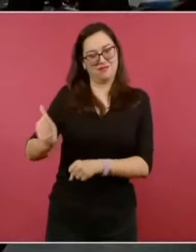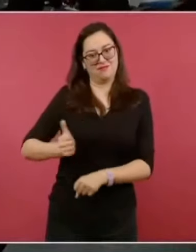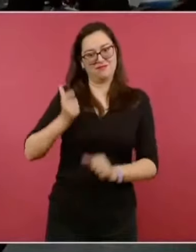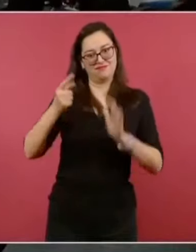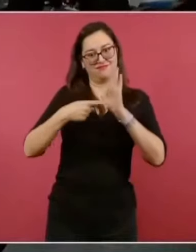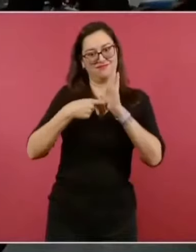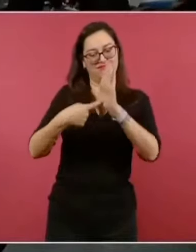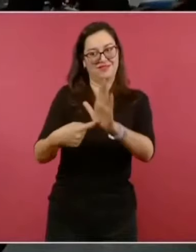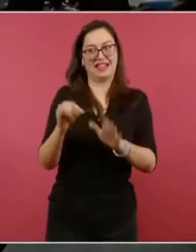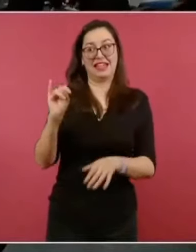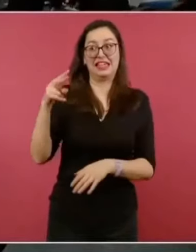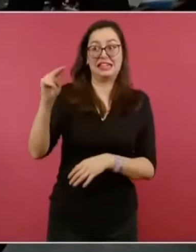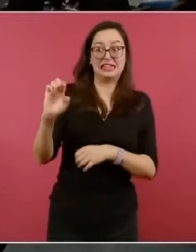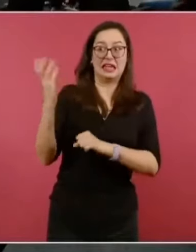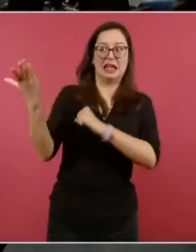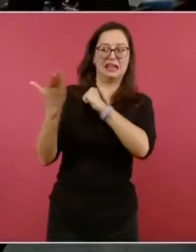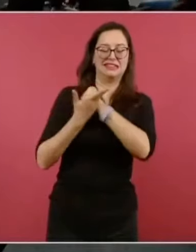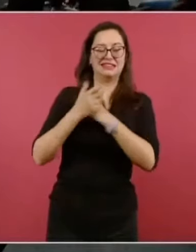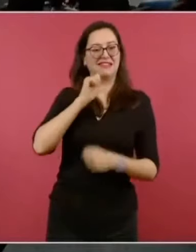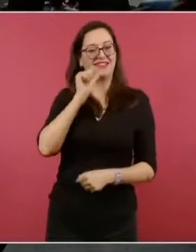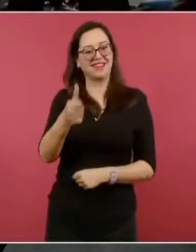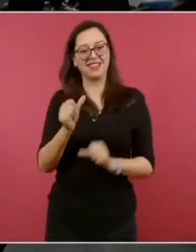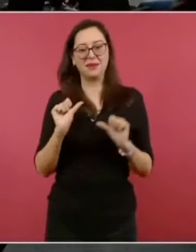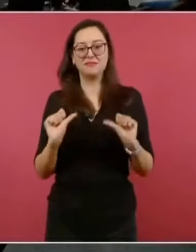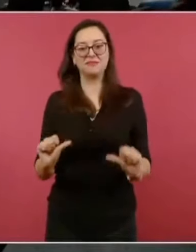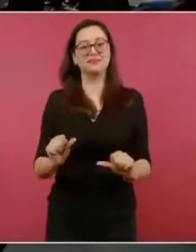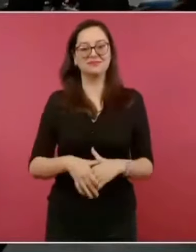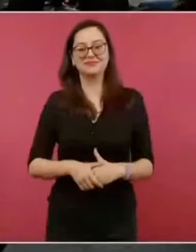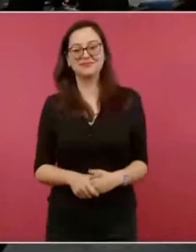presumiendo Mira esto